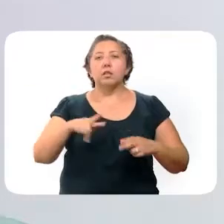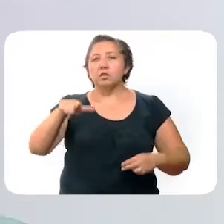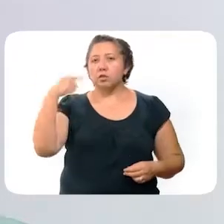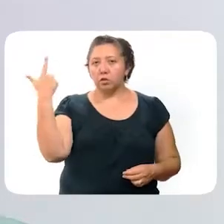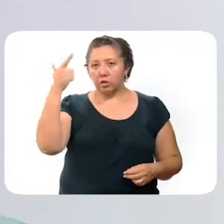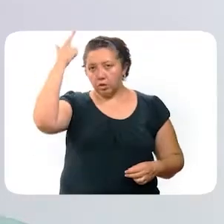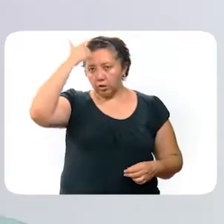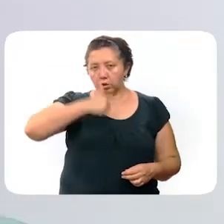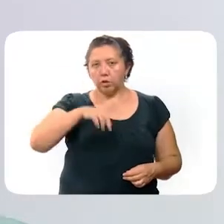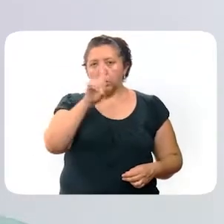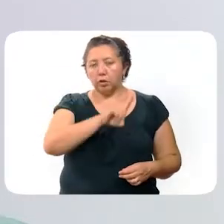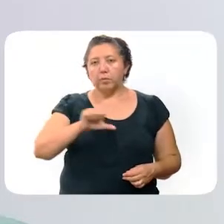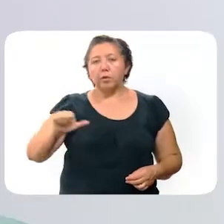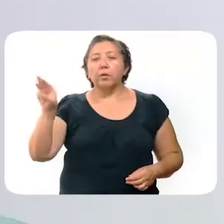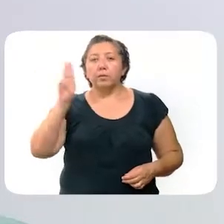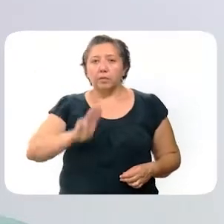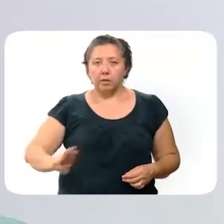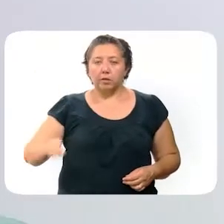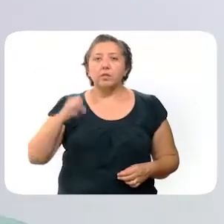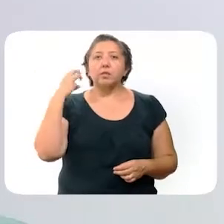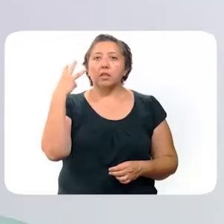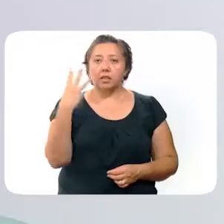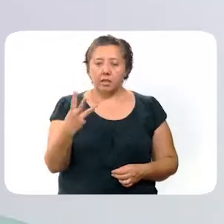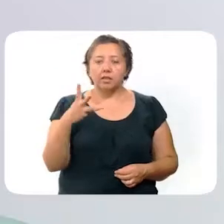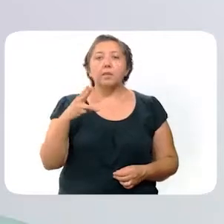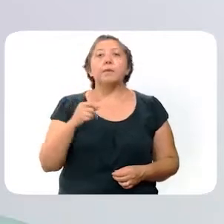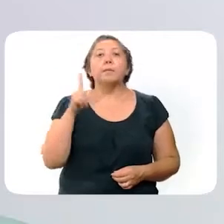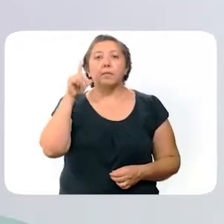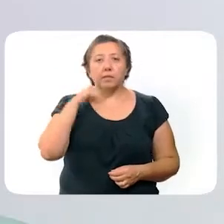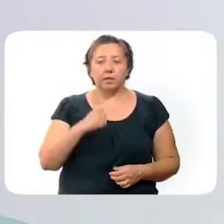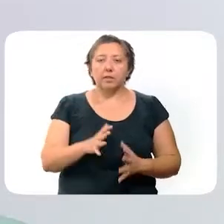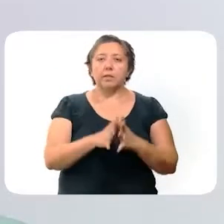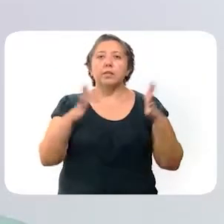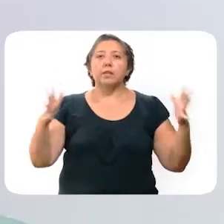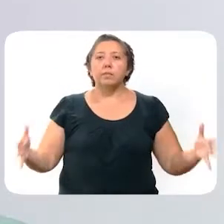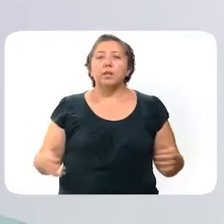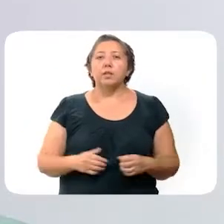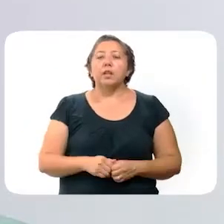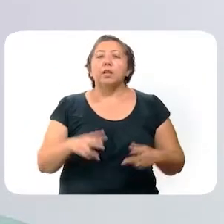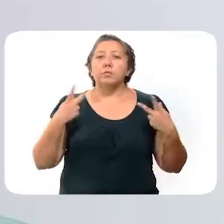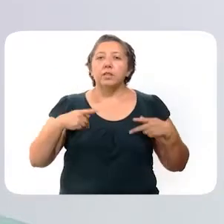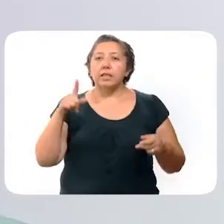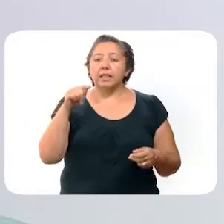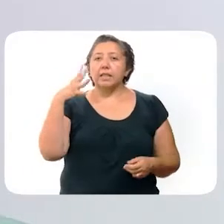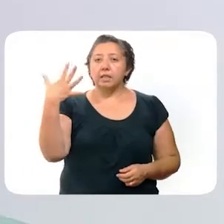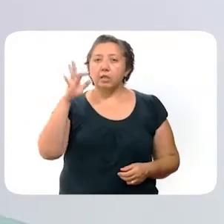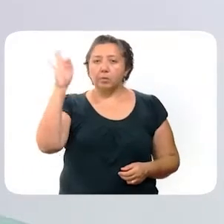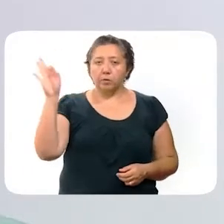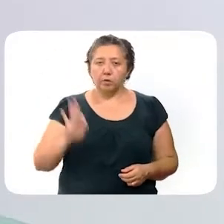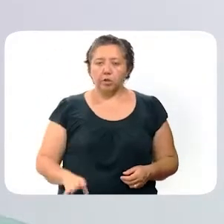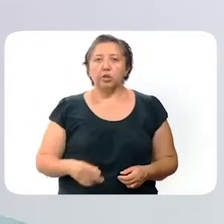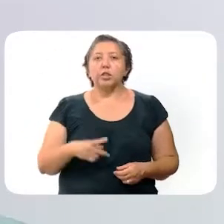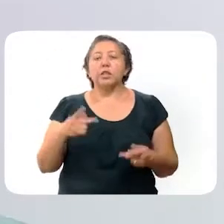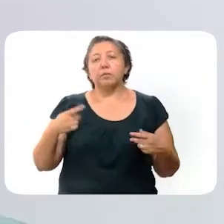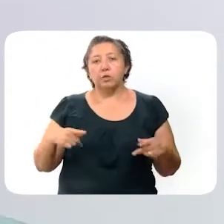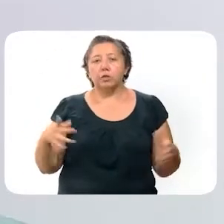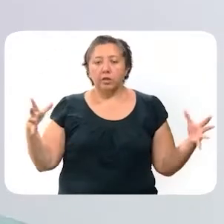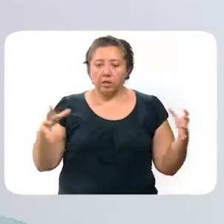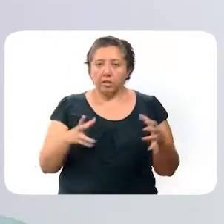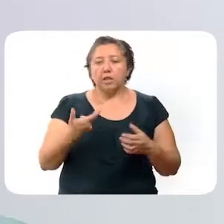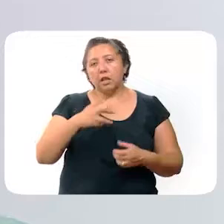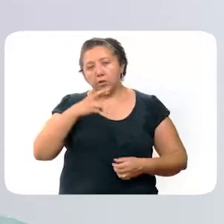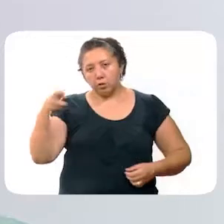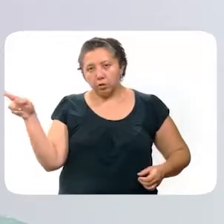12 de la noche de domingo a miércoles. 3. También a partir de mañana se incrementarán los aforos al 75% de su capacidad